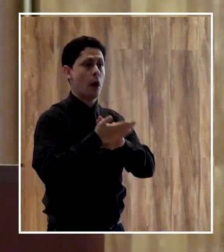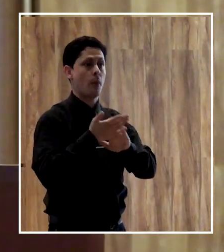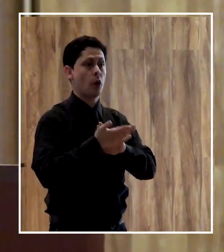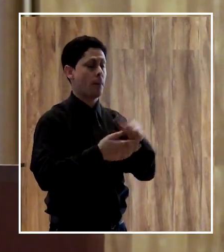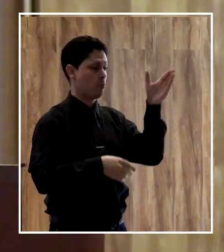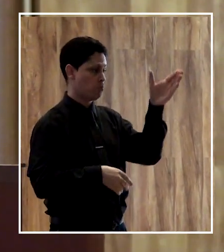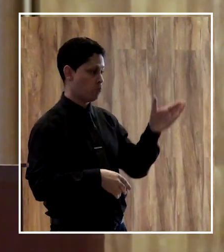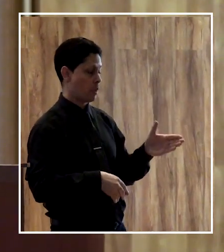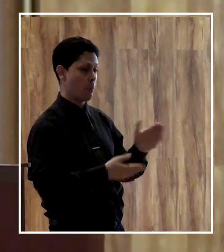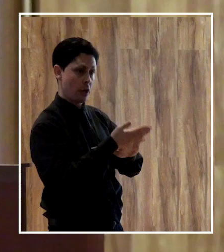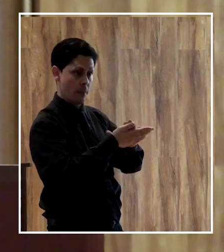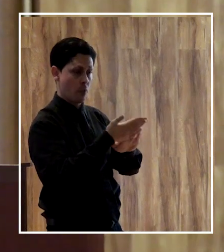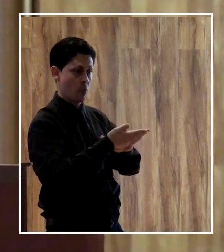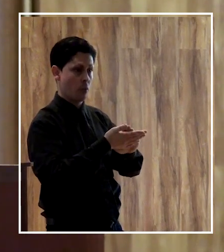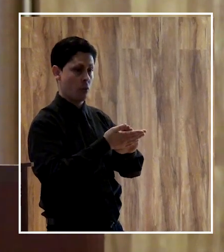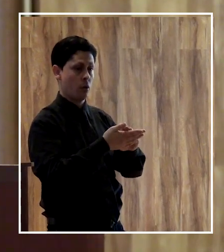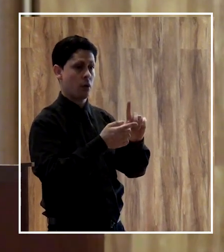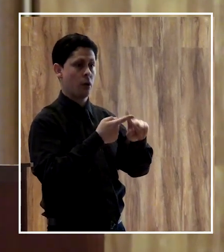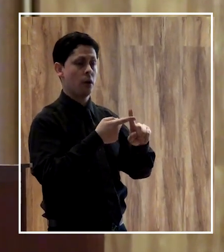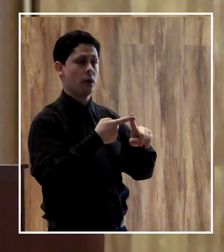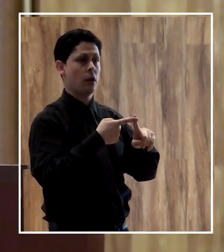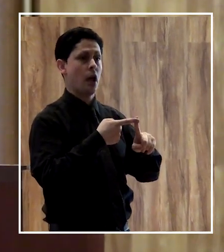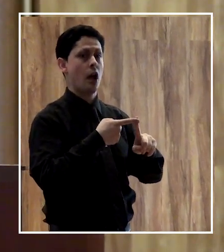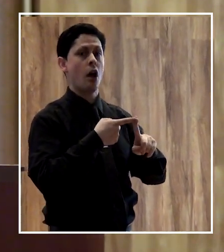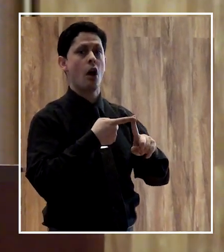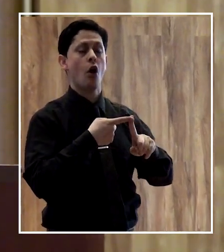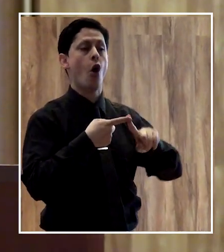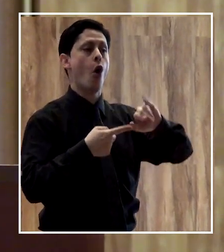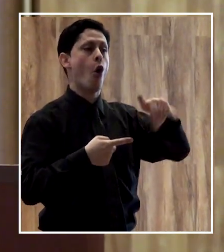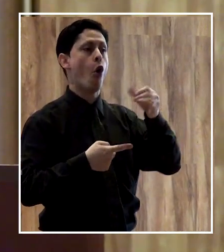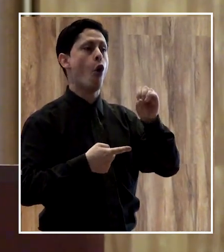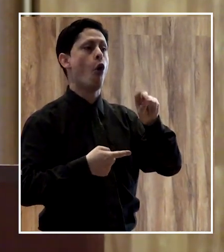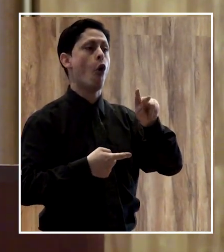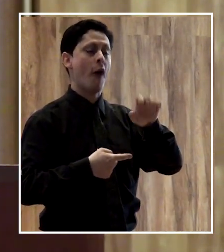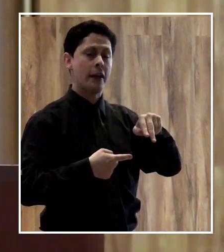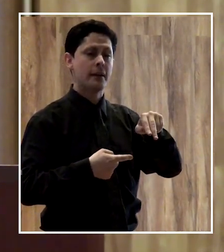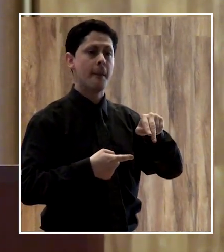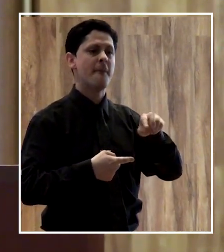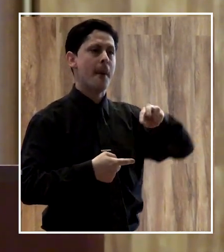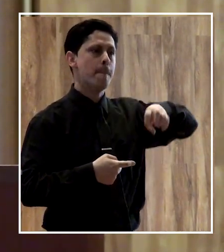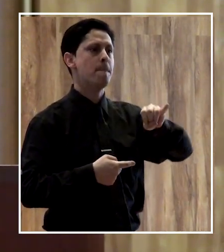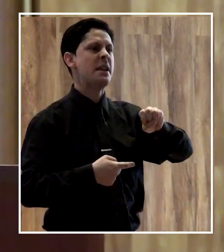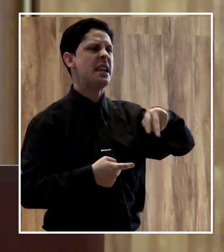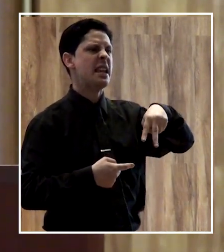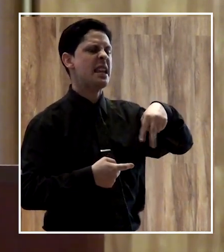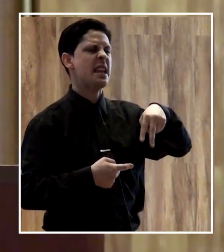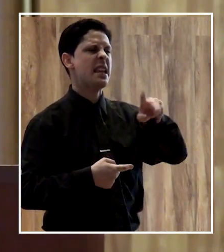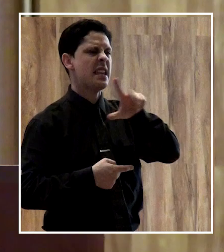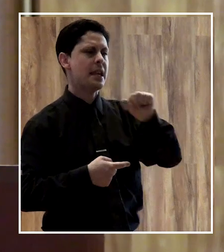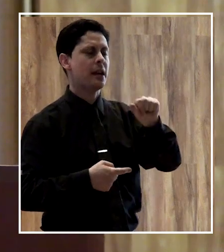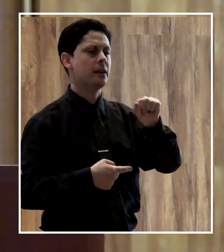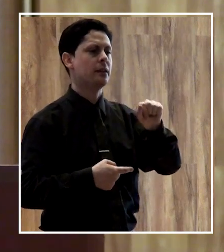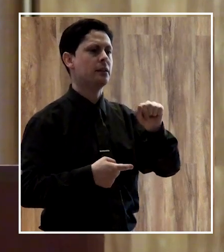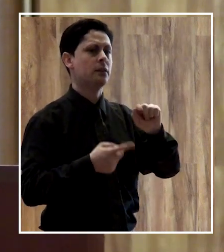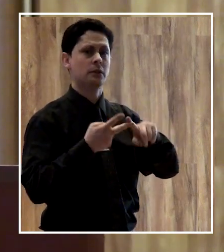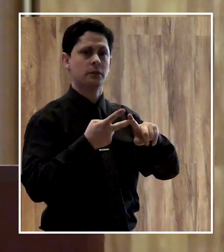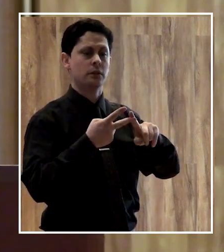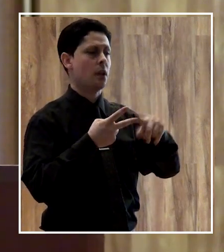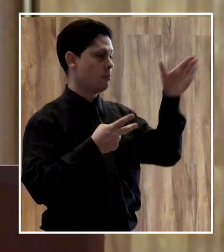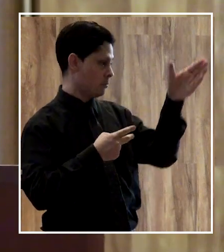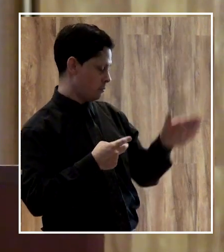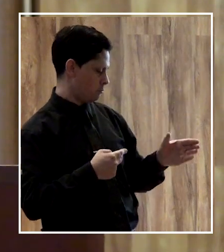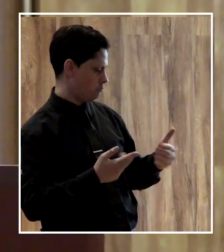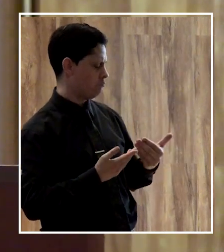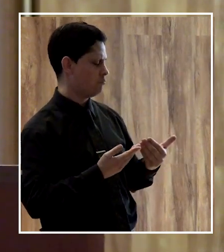que voy a mencionar: el de Juan Gómez Millas, para empezar, el de doña Irma Salas,